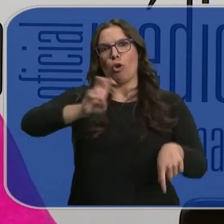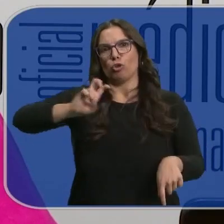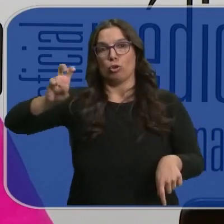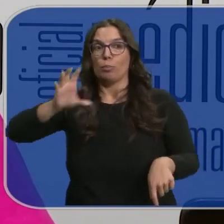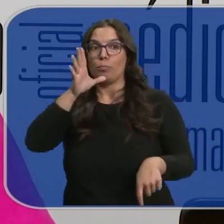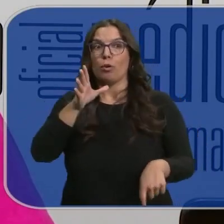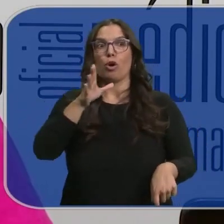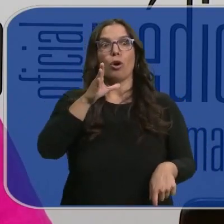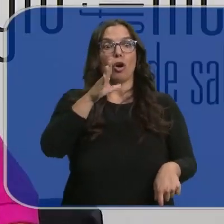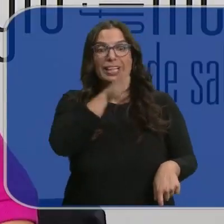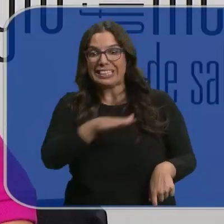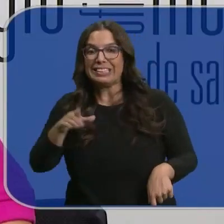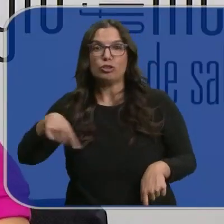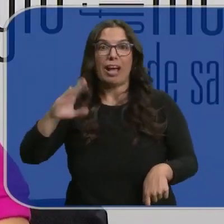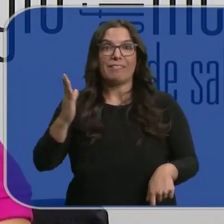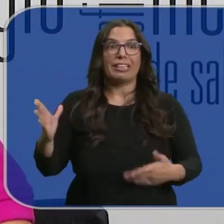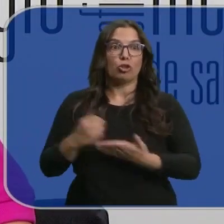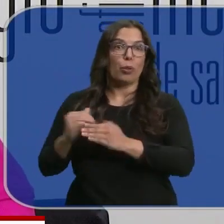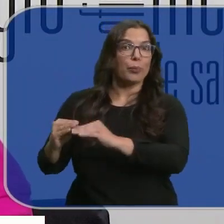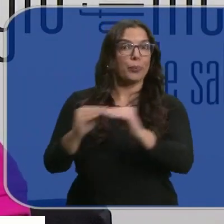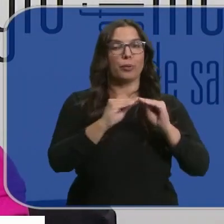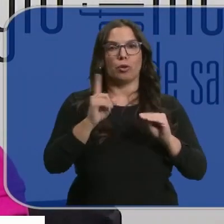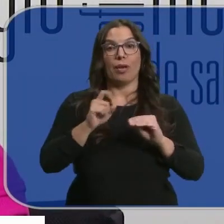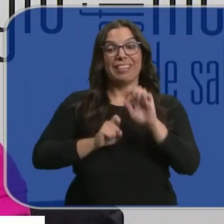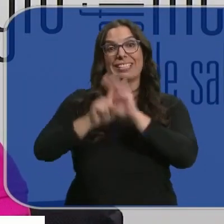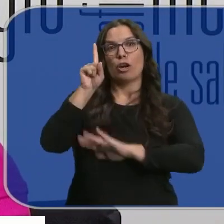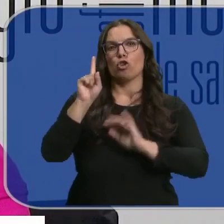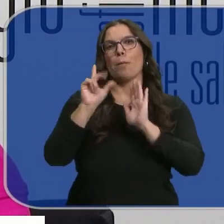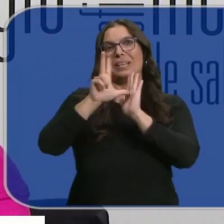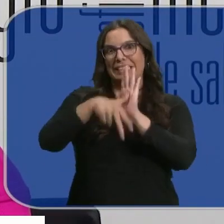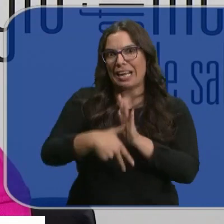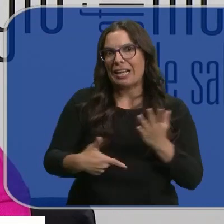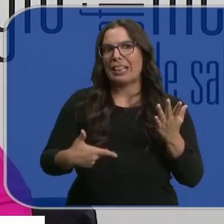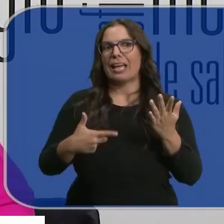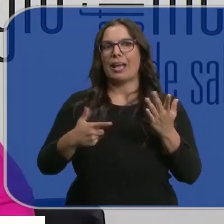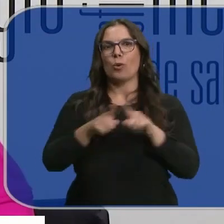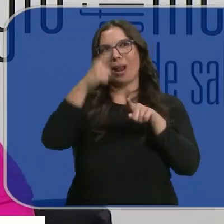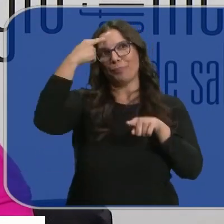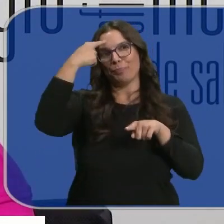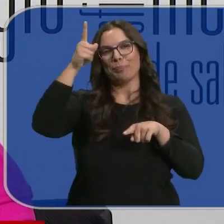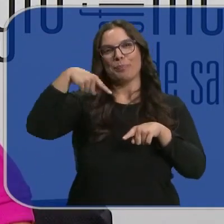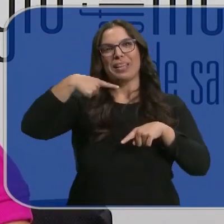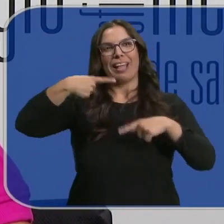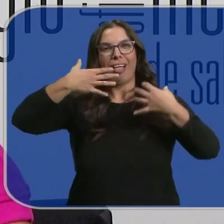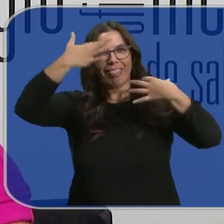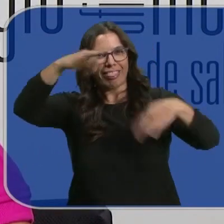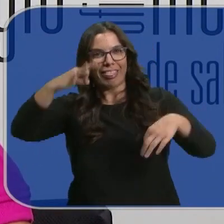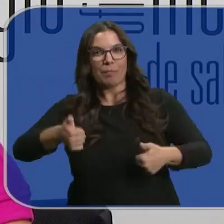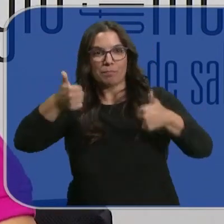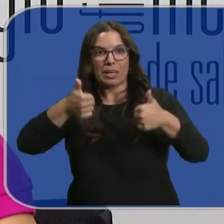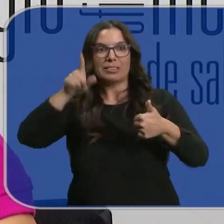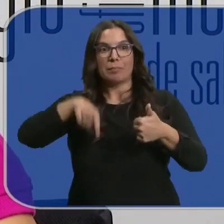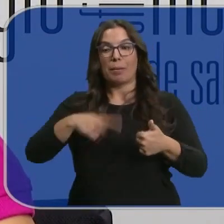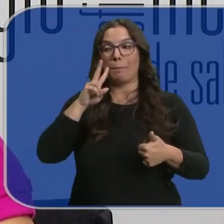que las afectadas no son todas iguales. Son más infantiles, tardan más en desarrollarse y eso también es muy importante porque ellas se